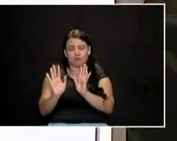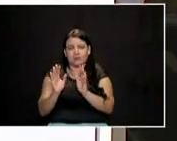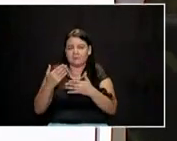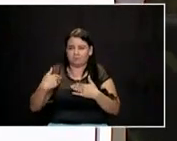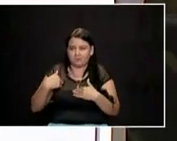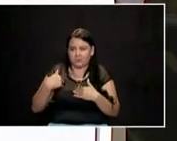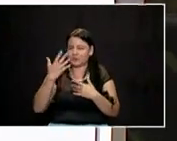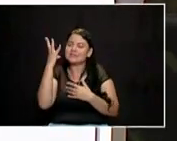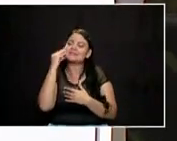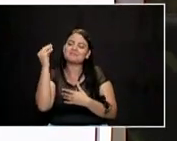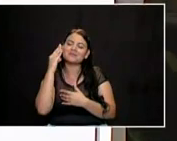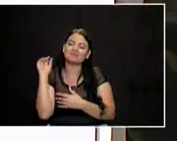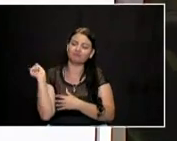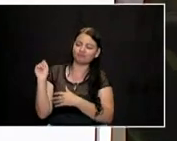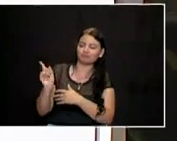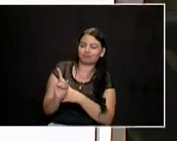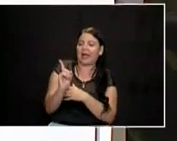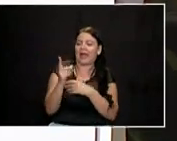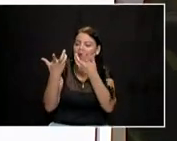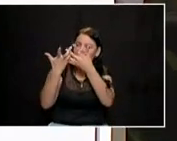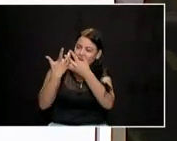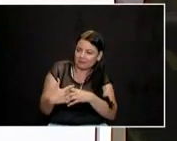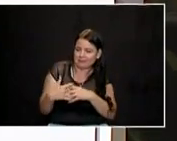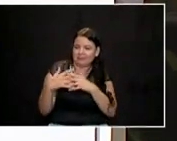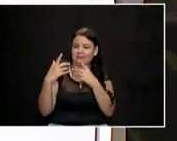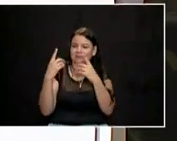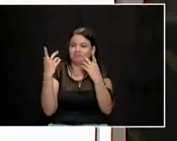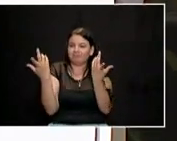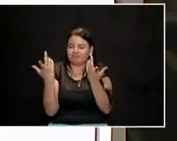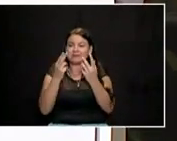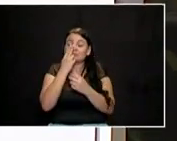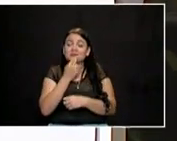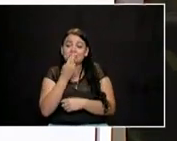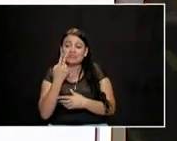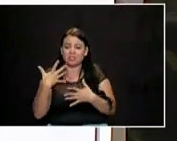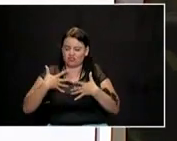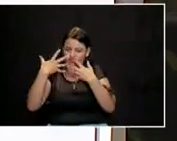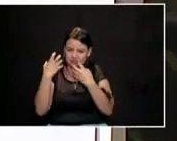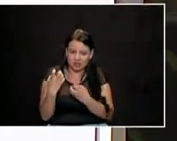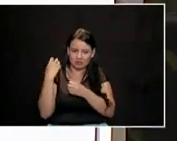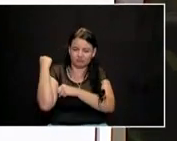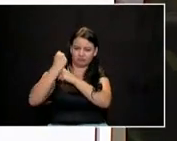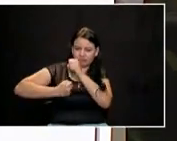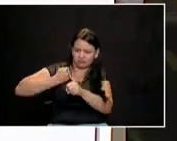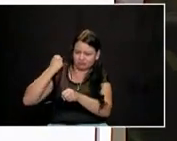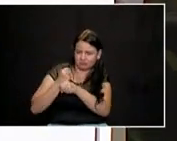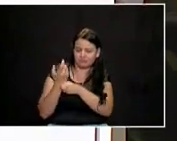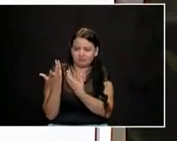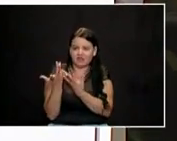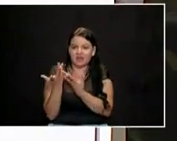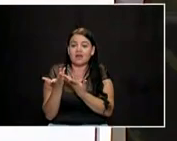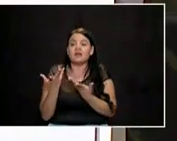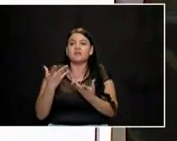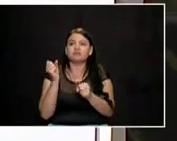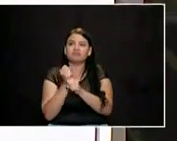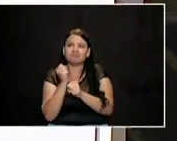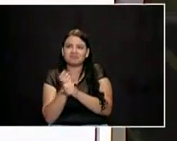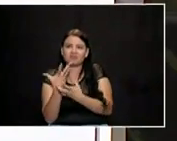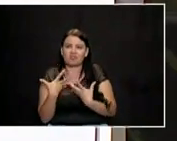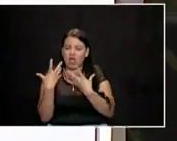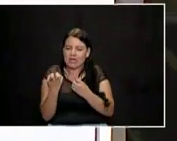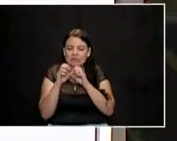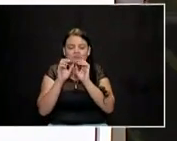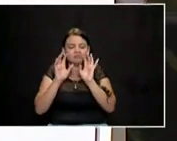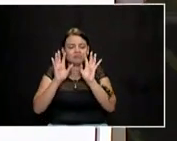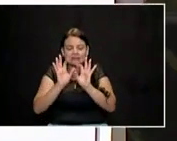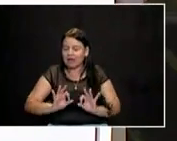trabajado allá y quiero traer ese conocimiento de la gerencia transparente, cercana, la gerencia innovadora. La quiero traer al sector